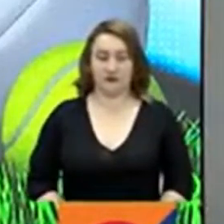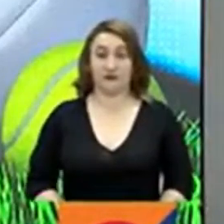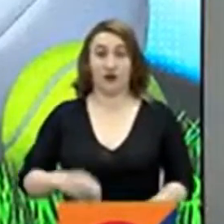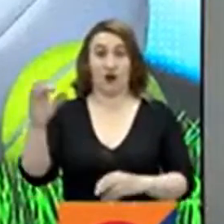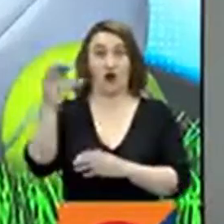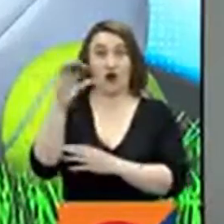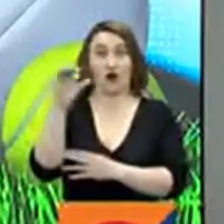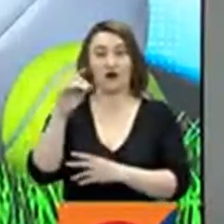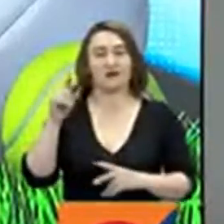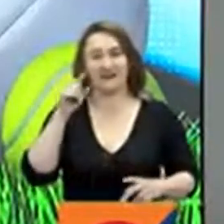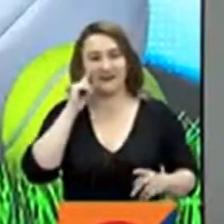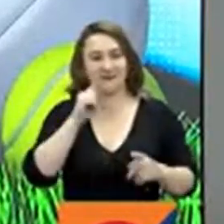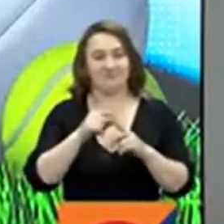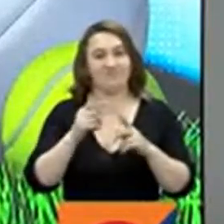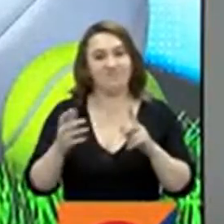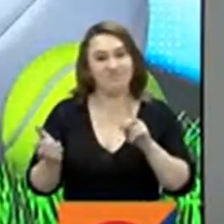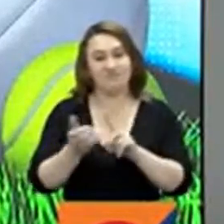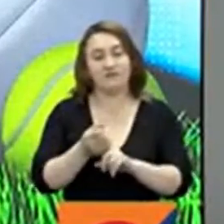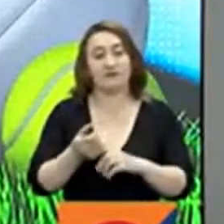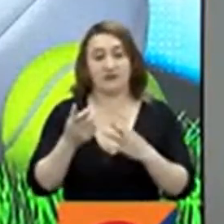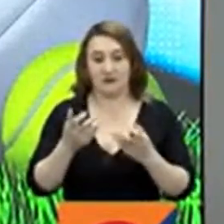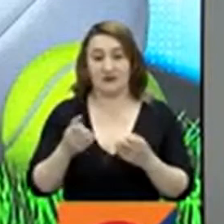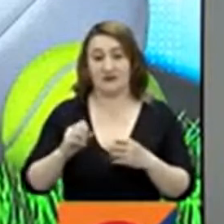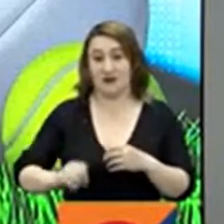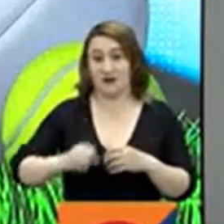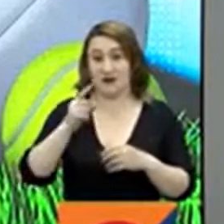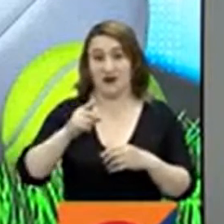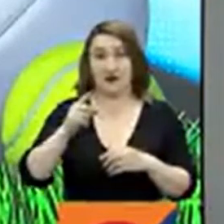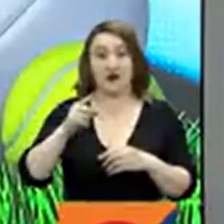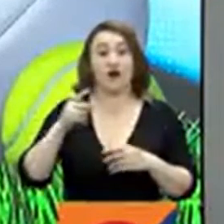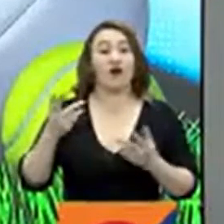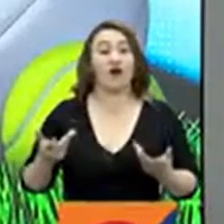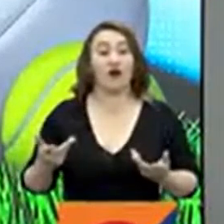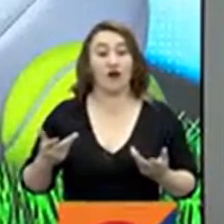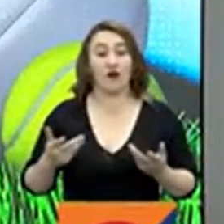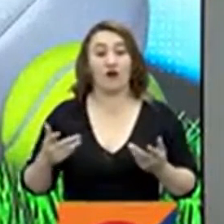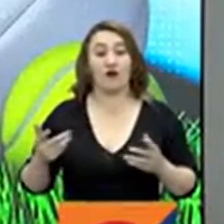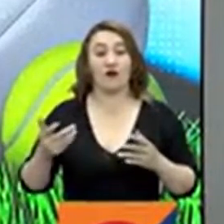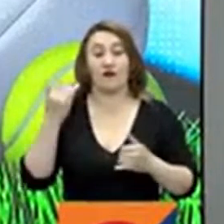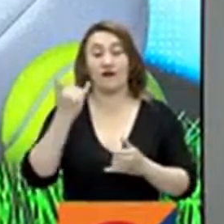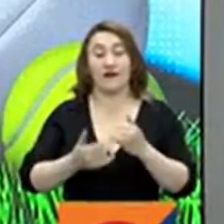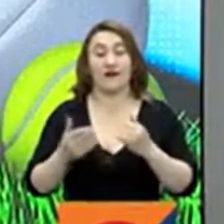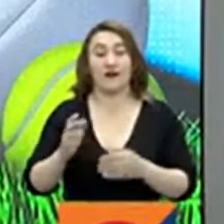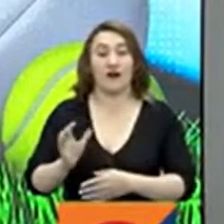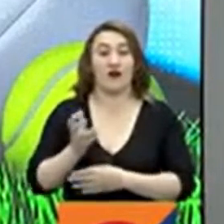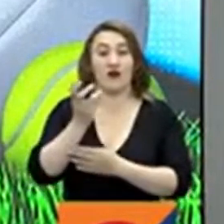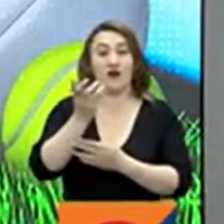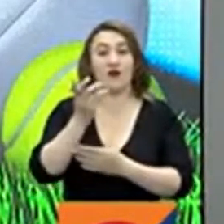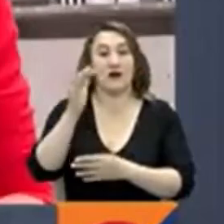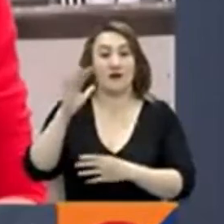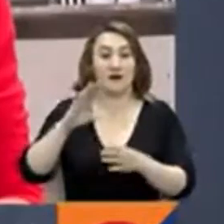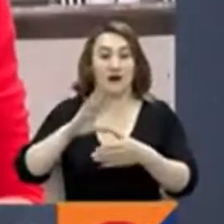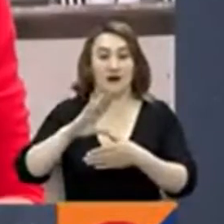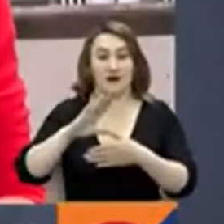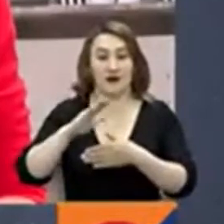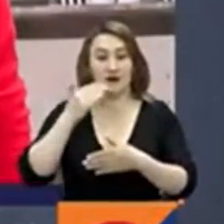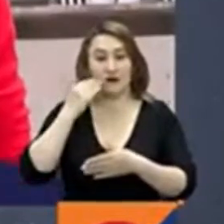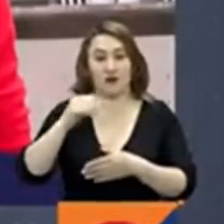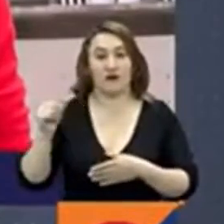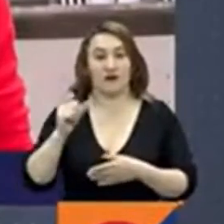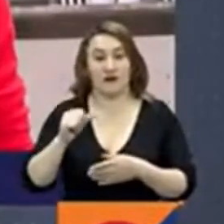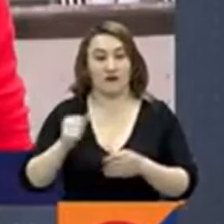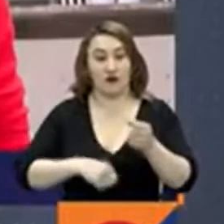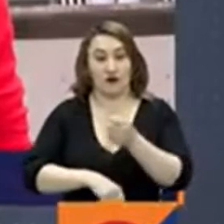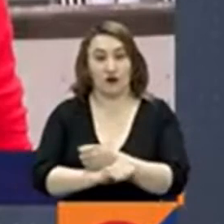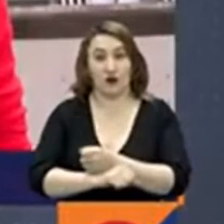Colombia buscará asegurar el primer lugar de su grupo de cara a la ronda final de la Copa América Femenina de Fútbol. En la mañana las